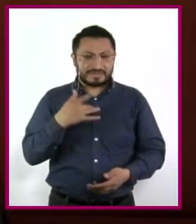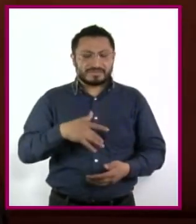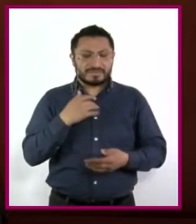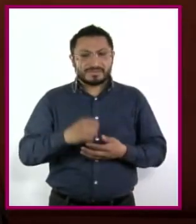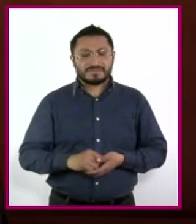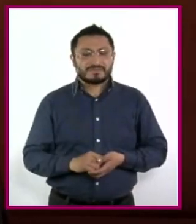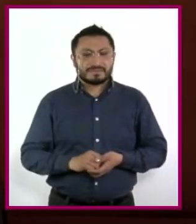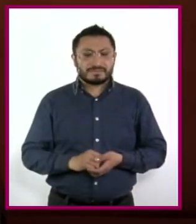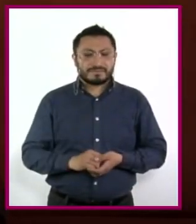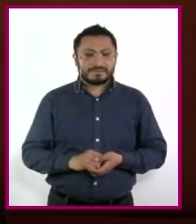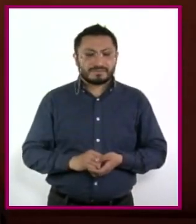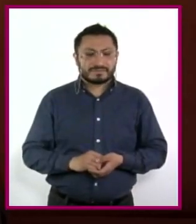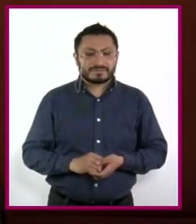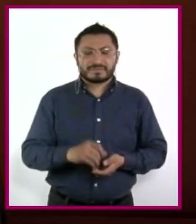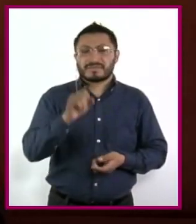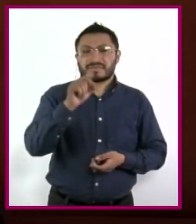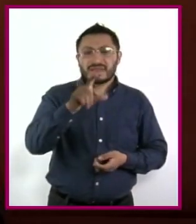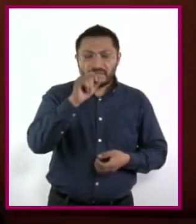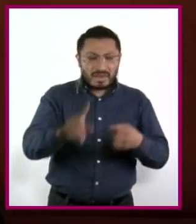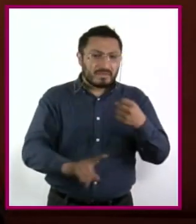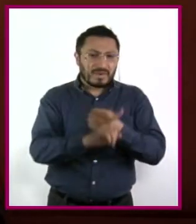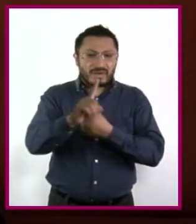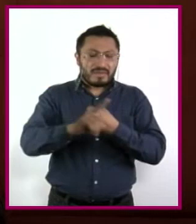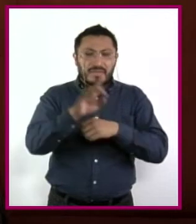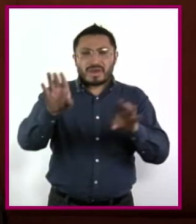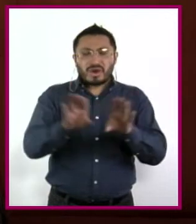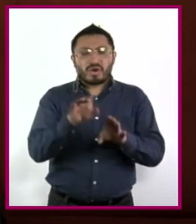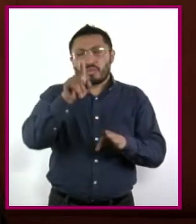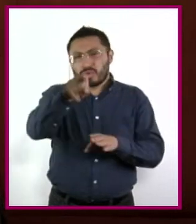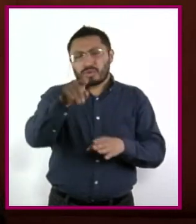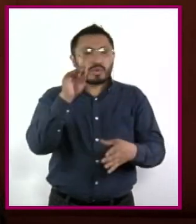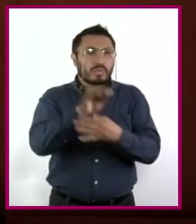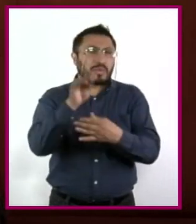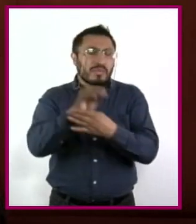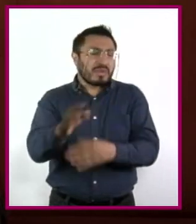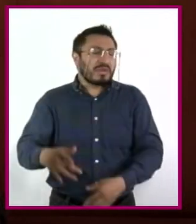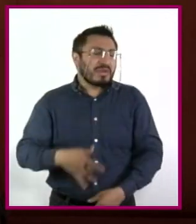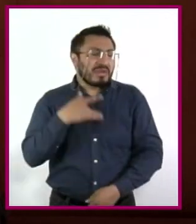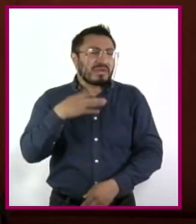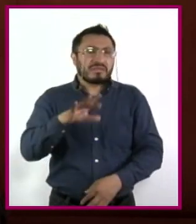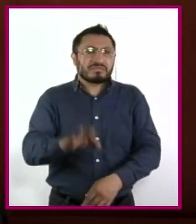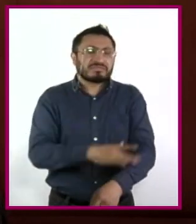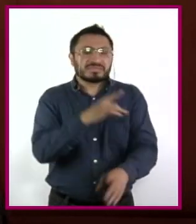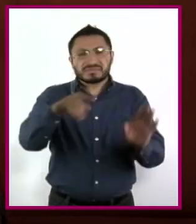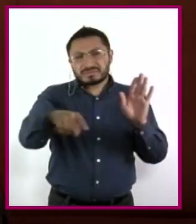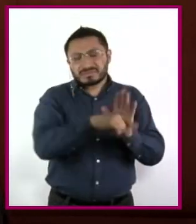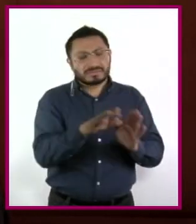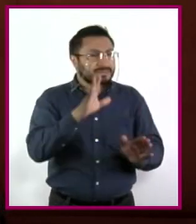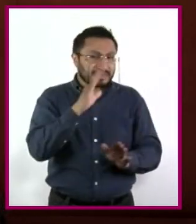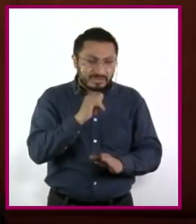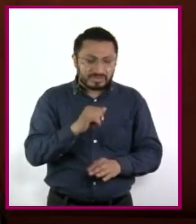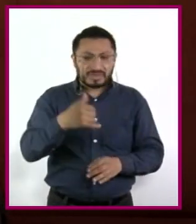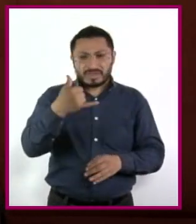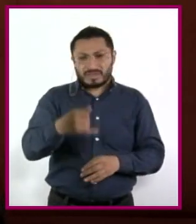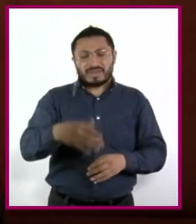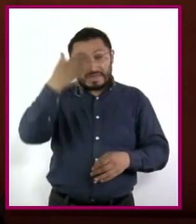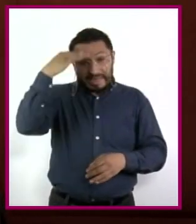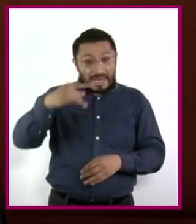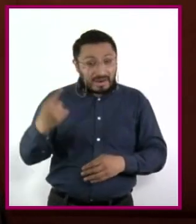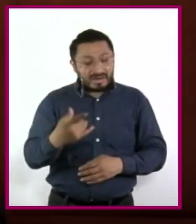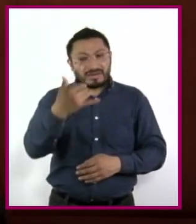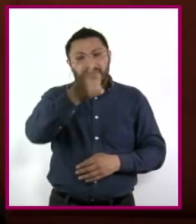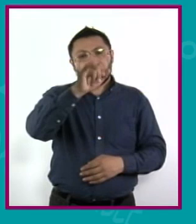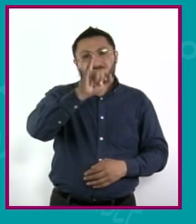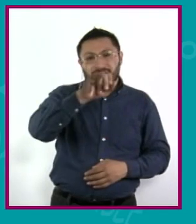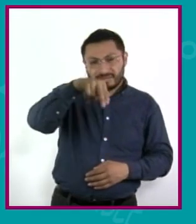También nos hablaron de las consecuencias de ignorar nuestras emociones aflictivas y tuvimos un súper ¿sabías qué? Del yin y